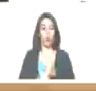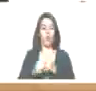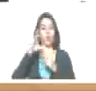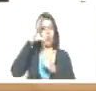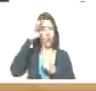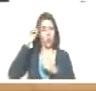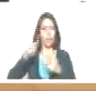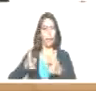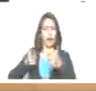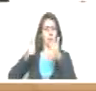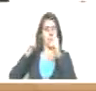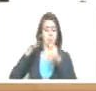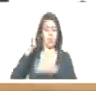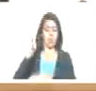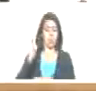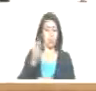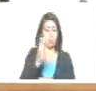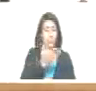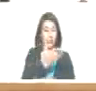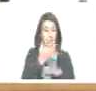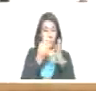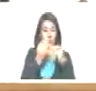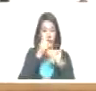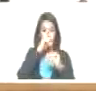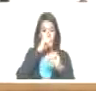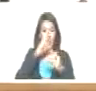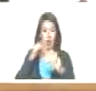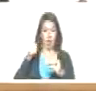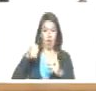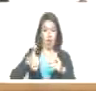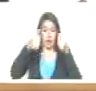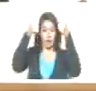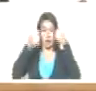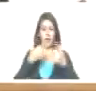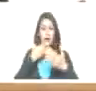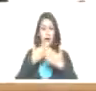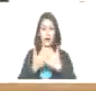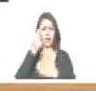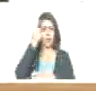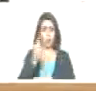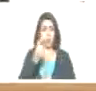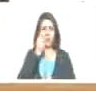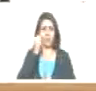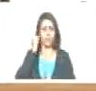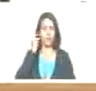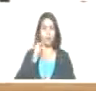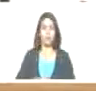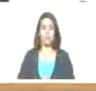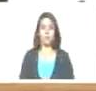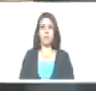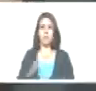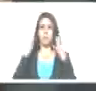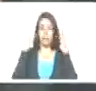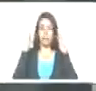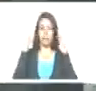que paguen muchos años de cárcel. Gracias, diputada. Gracias, diputado.